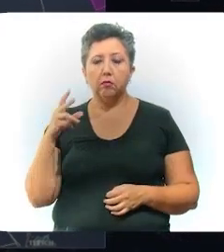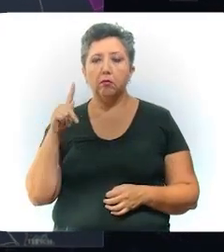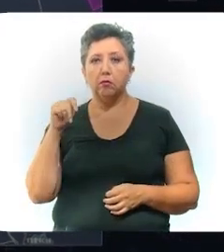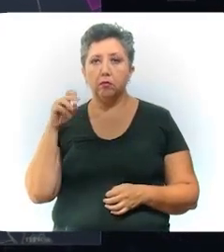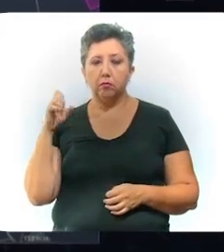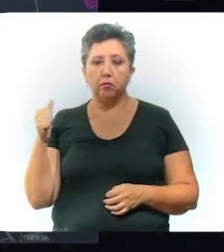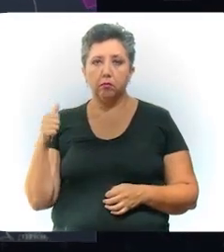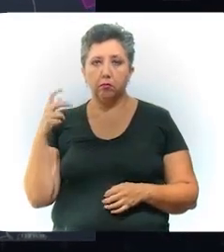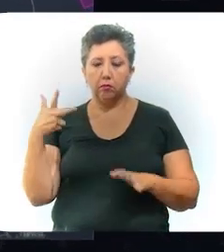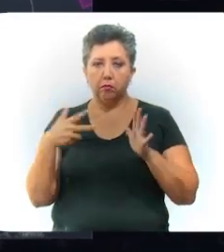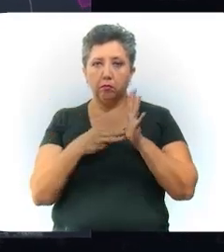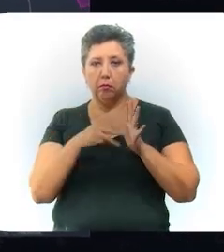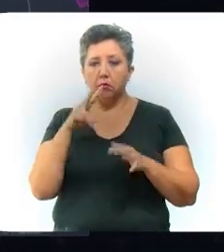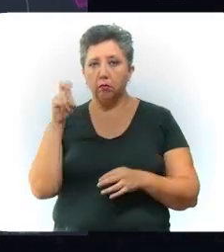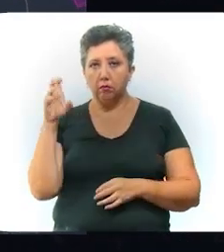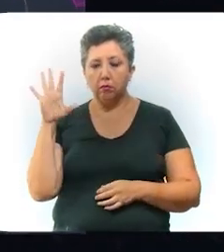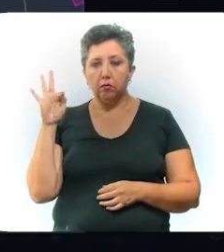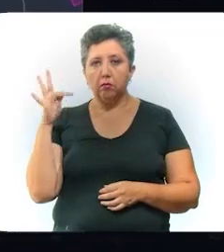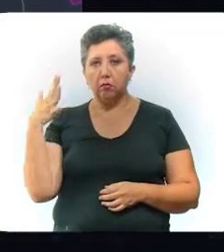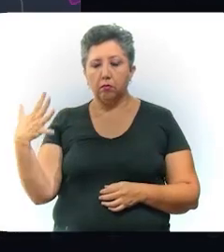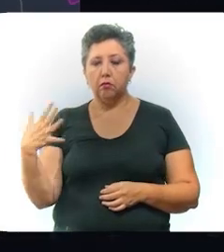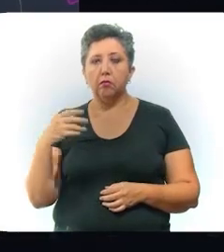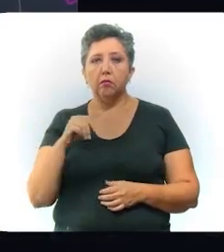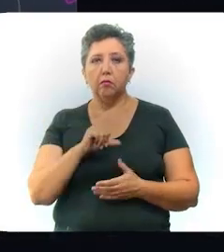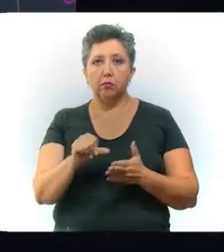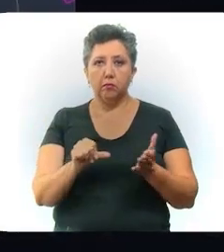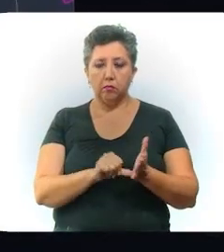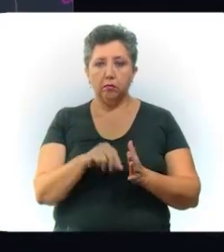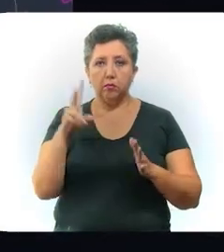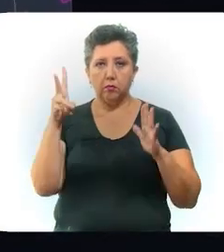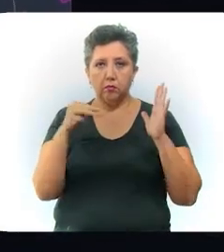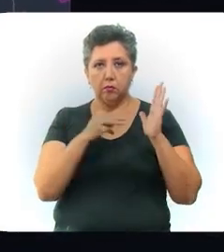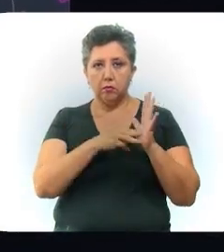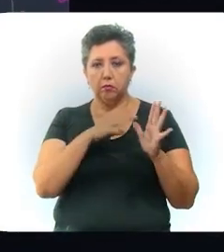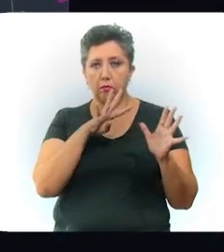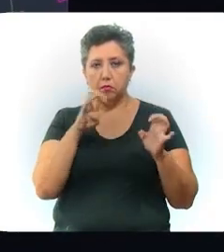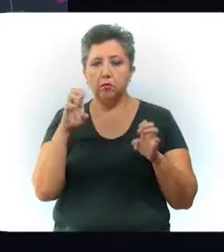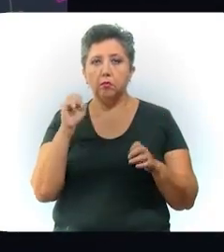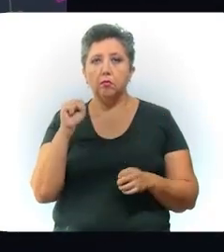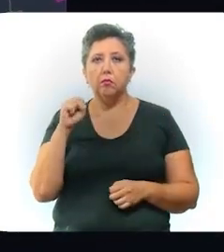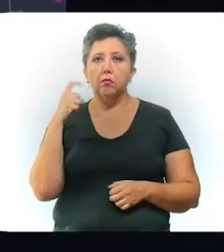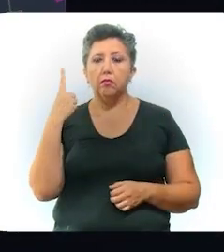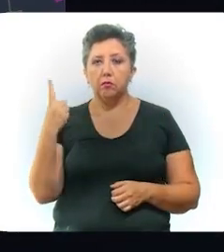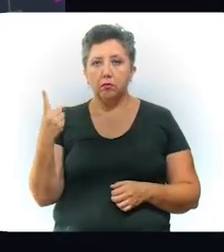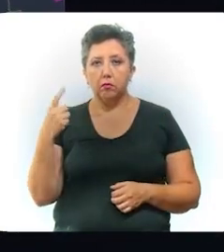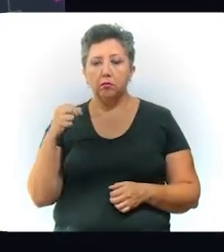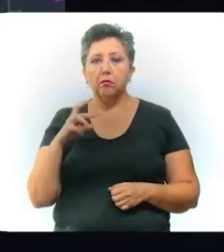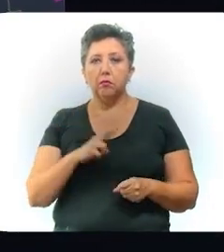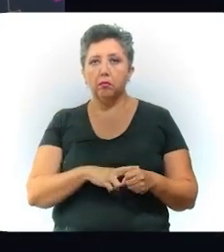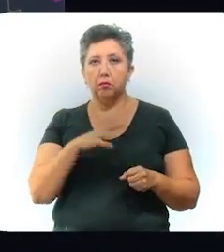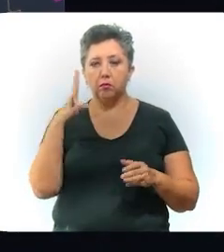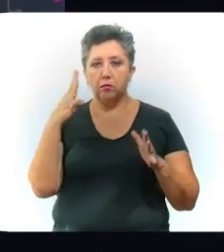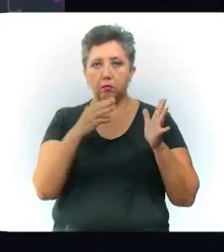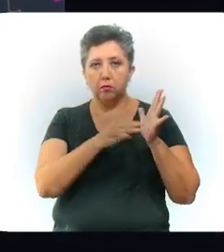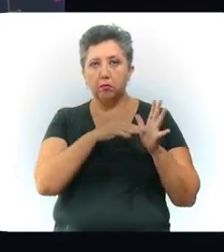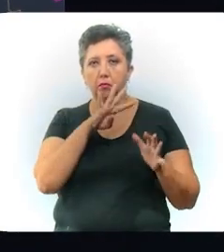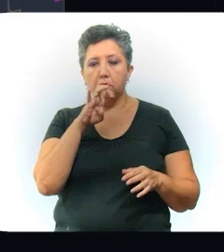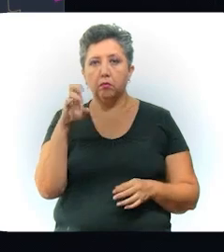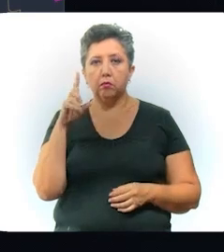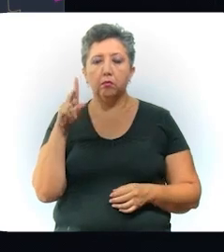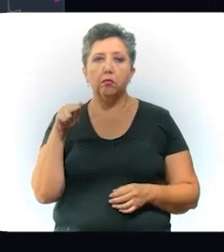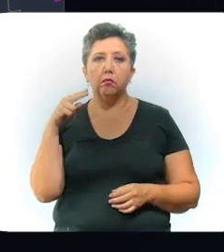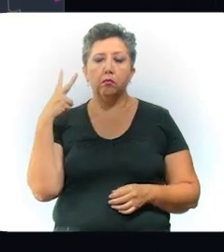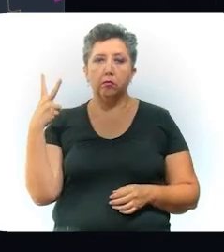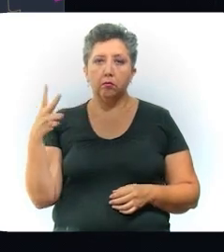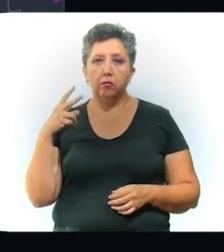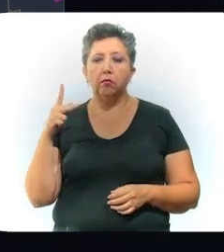oriente 8.245, en la zona centro 2.961, en la zona sur